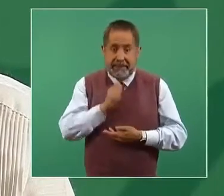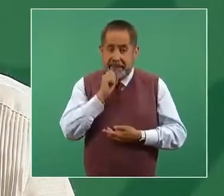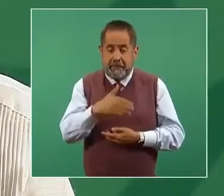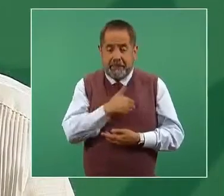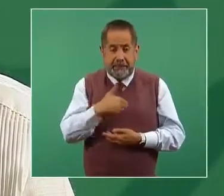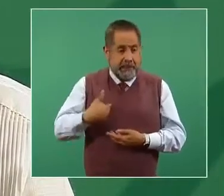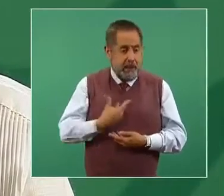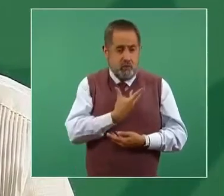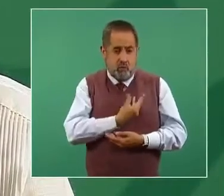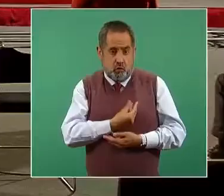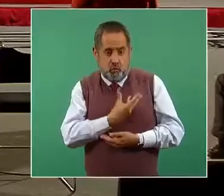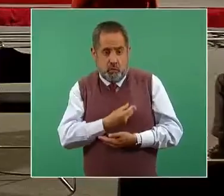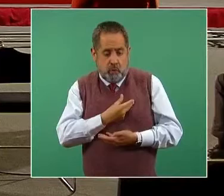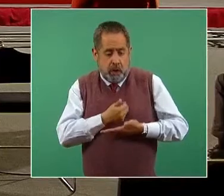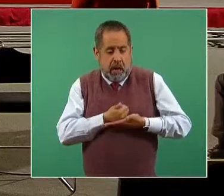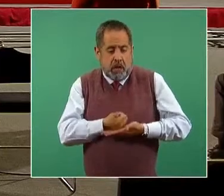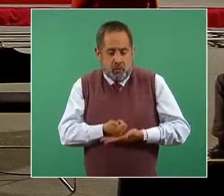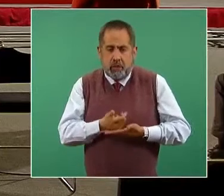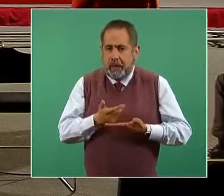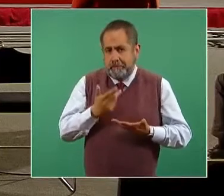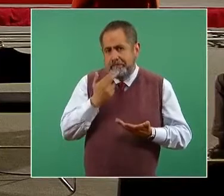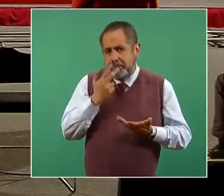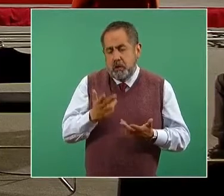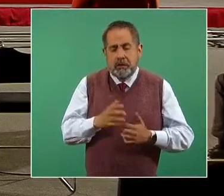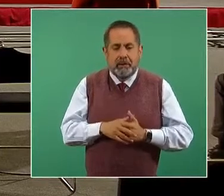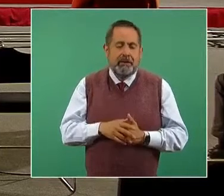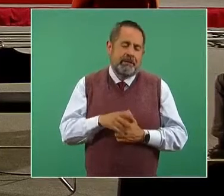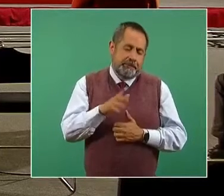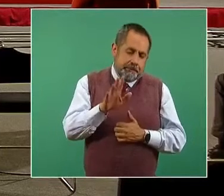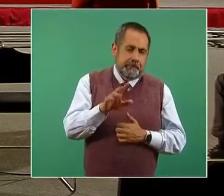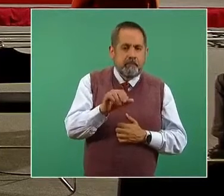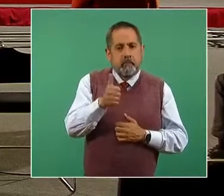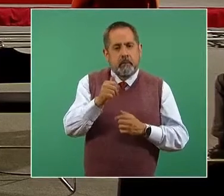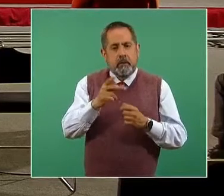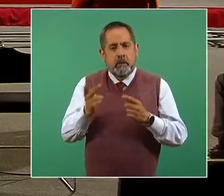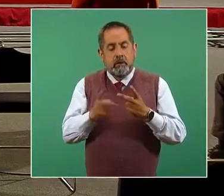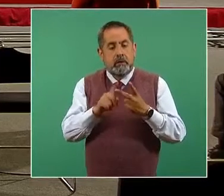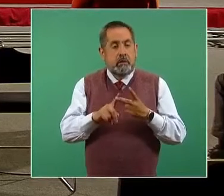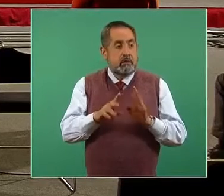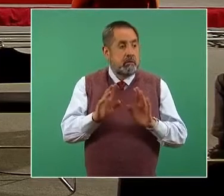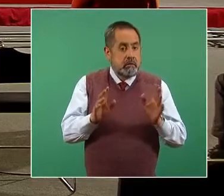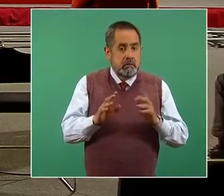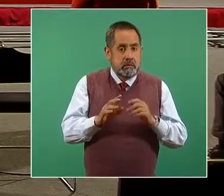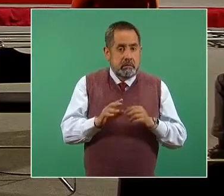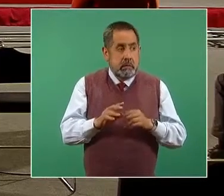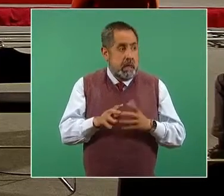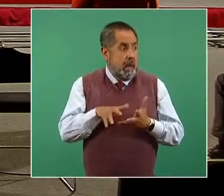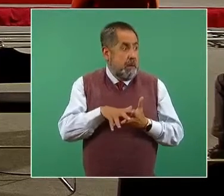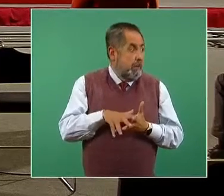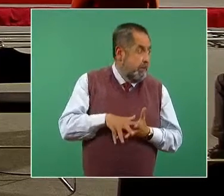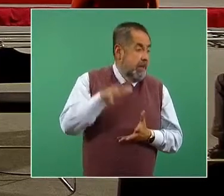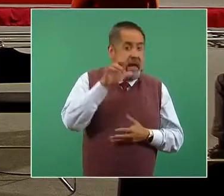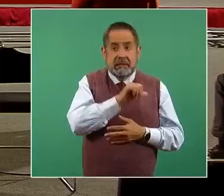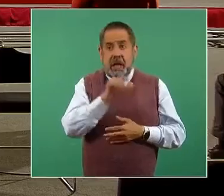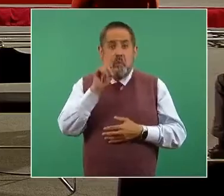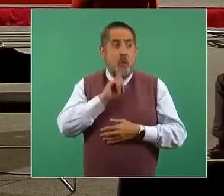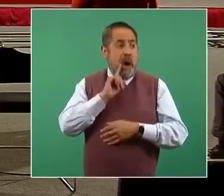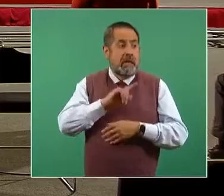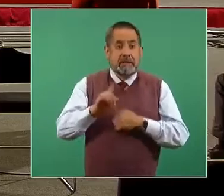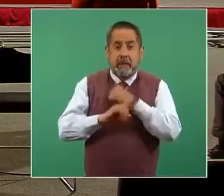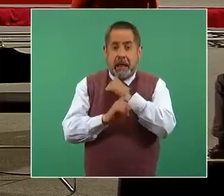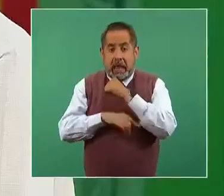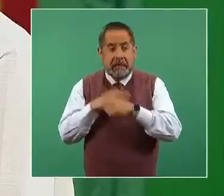al seno materno. Pero eso es. Ahora, la otra implicación es la pregunta si se puede ya vacunar masivamente a las mujeres